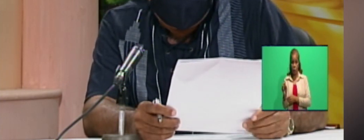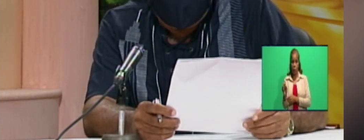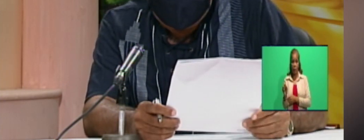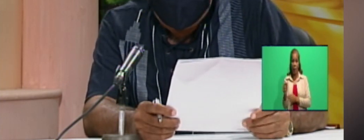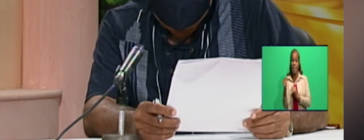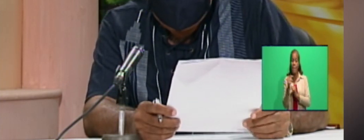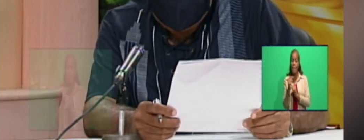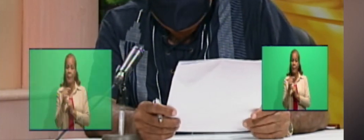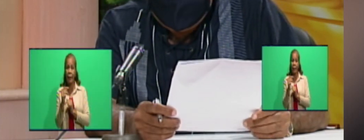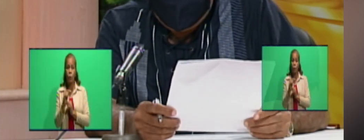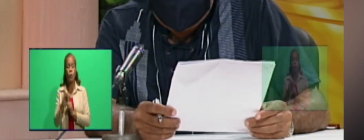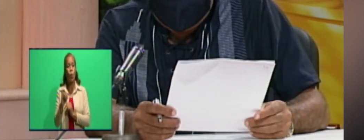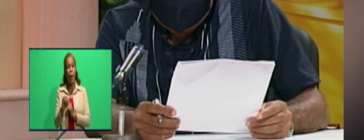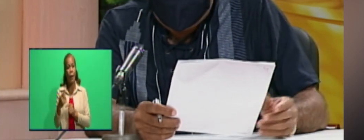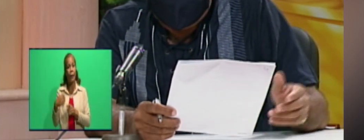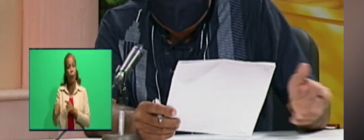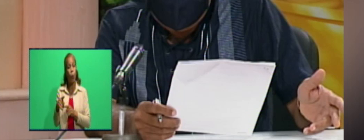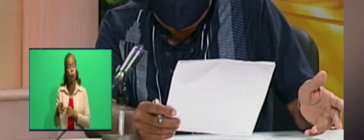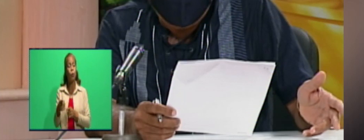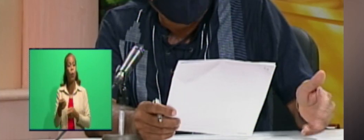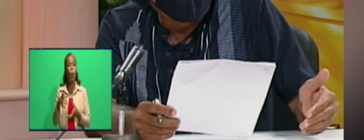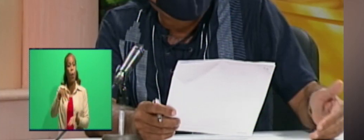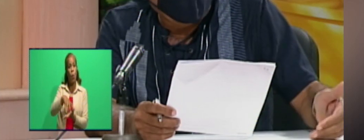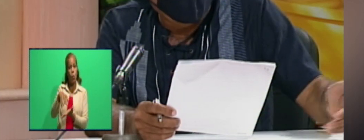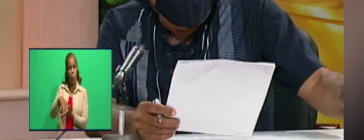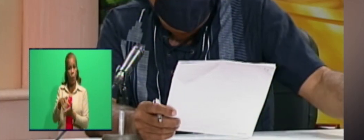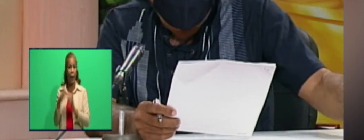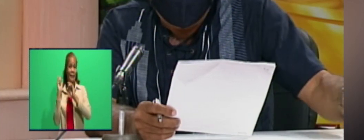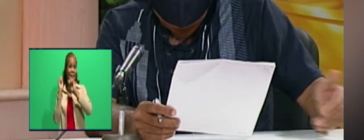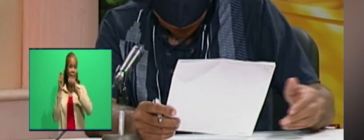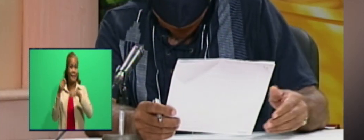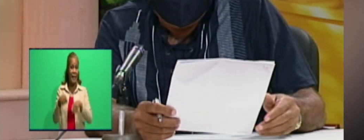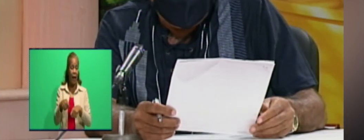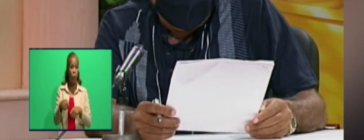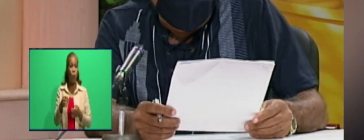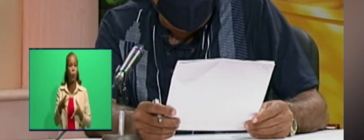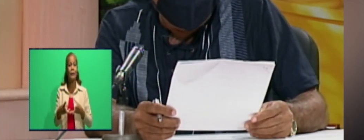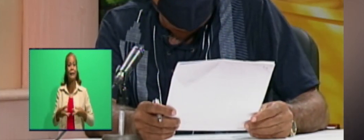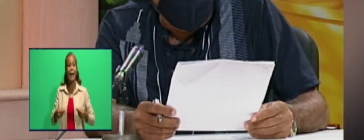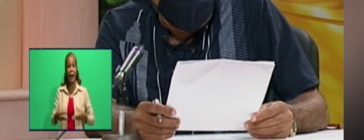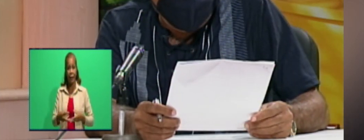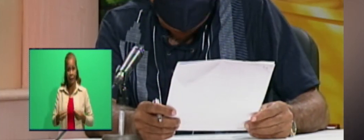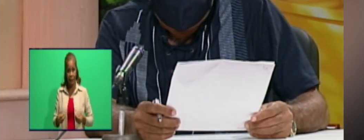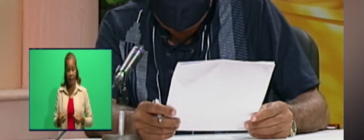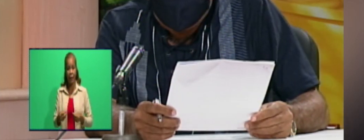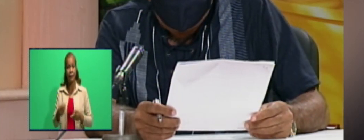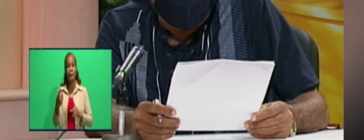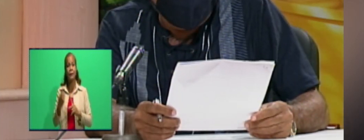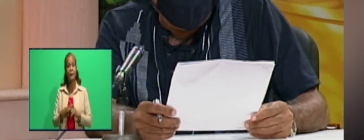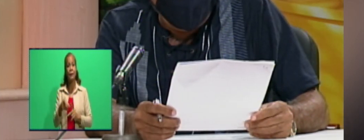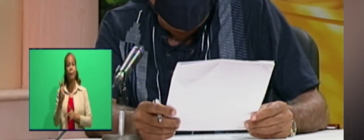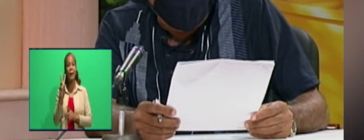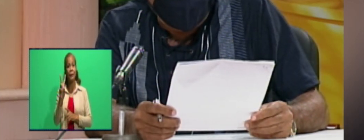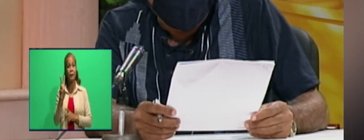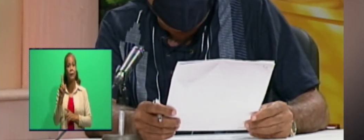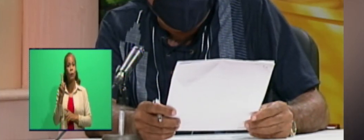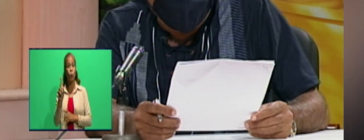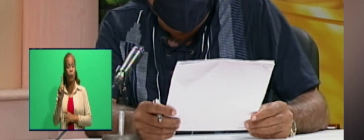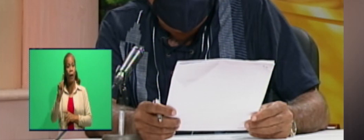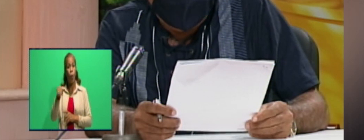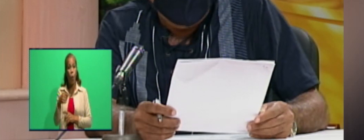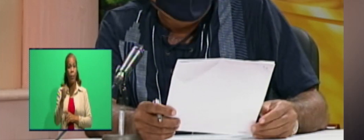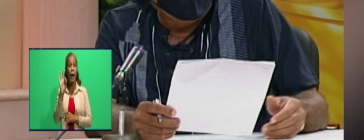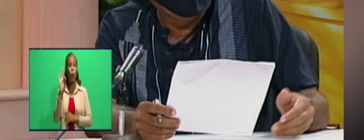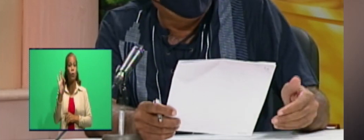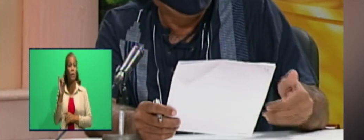faltante, un saco de harina, con 10 libras más, o un saco de 10 libras más de harina, y 21,89 libras de azúcar